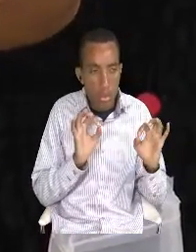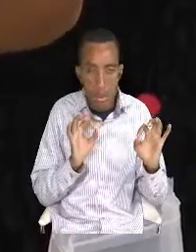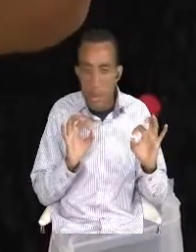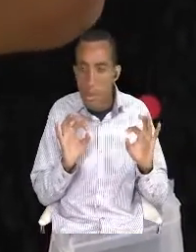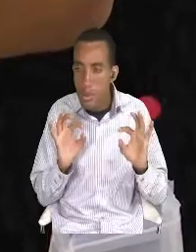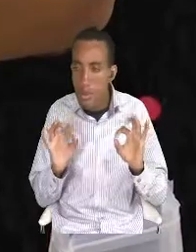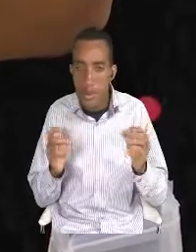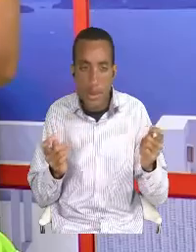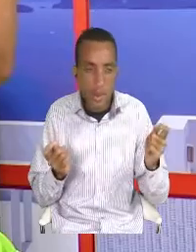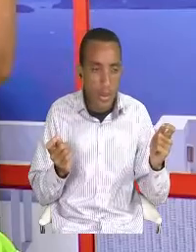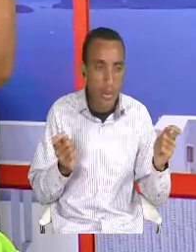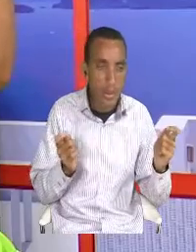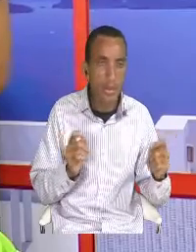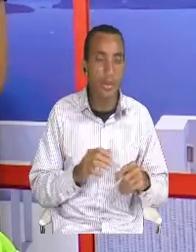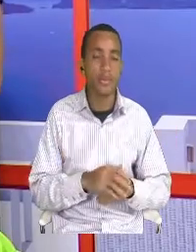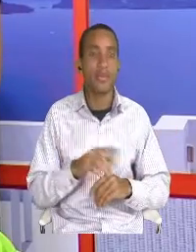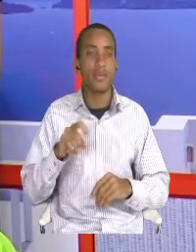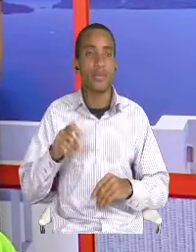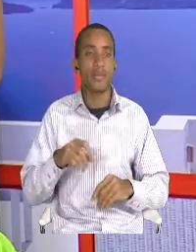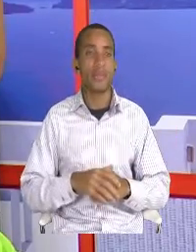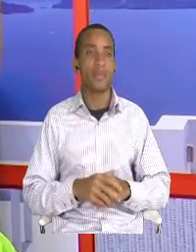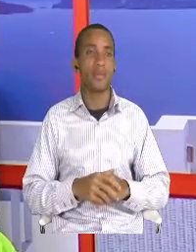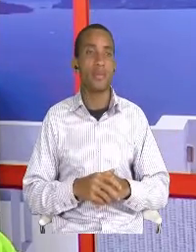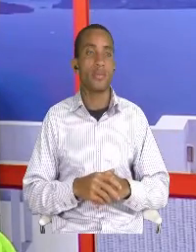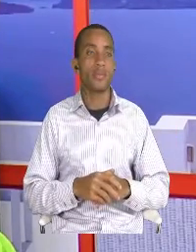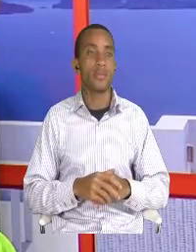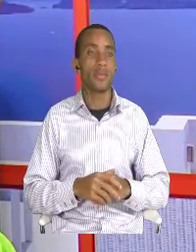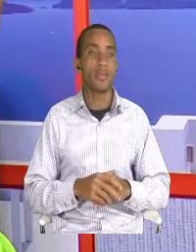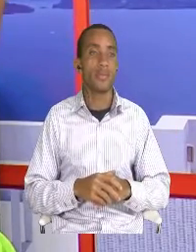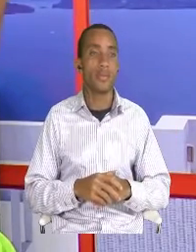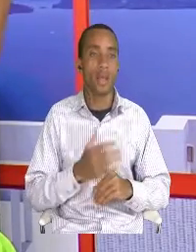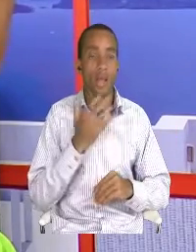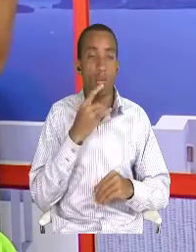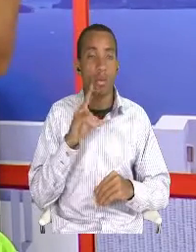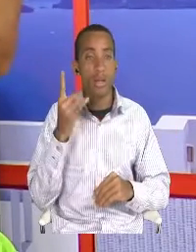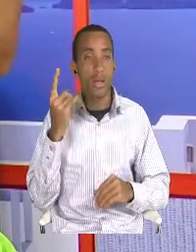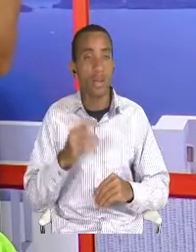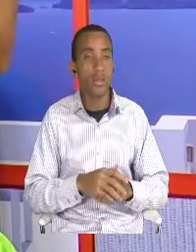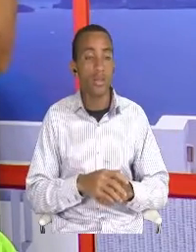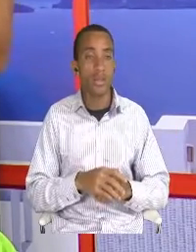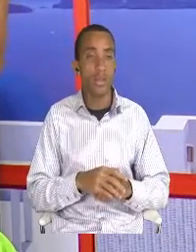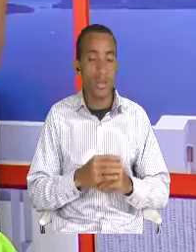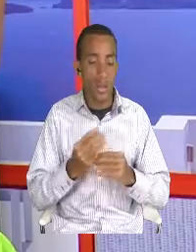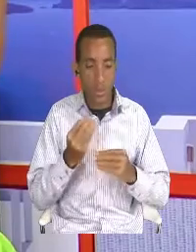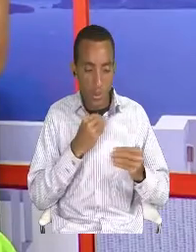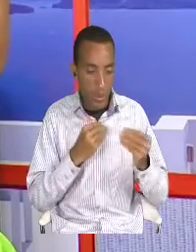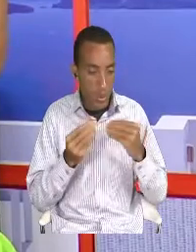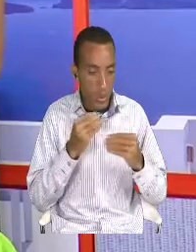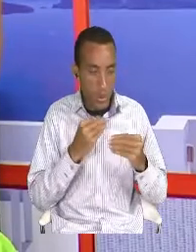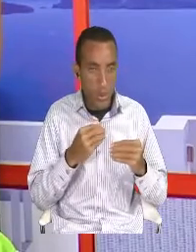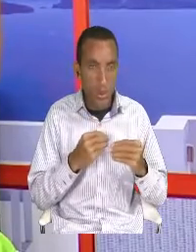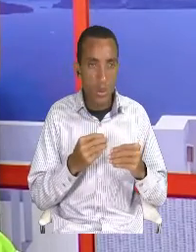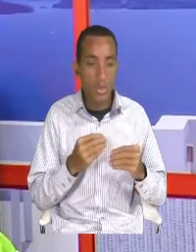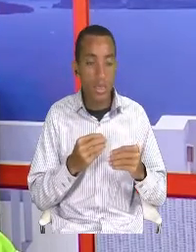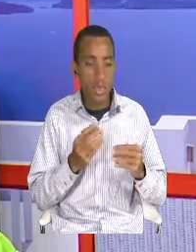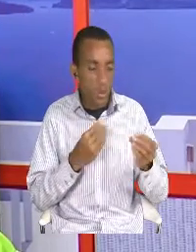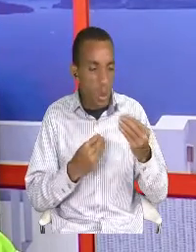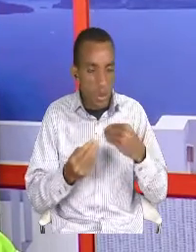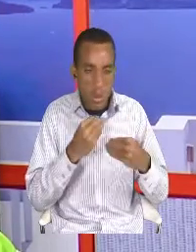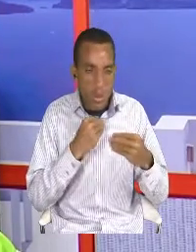las necesidades que tenemos, todos los nutrientes que necesitamos. Si nos excedemos de las almendras, nos sube un poquito el colesterol. Entonces, por eso hay que